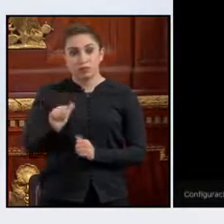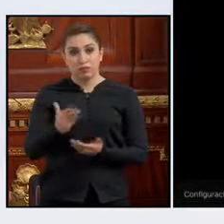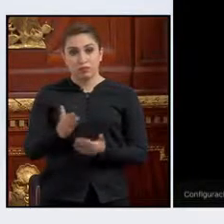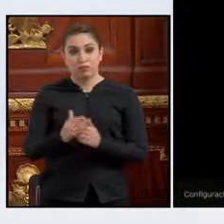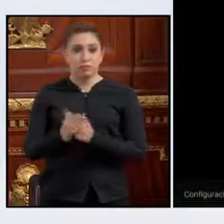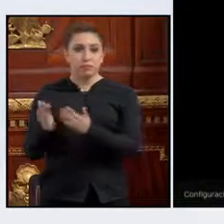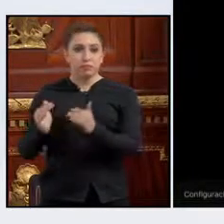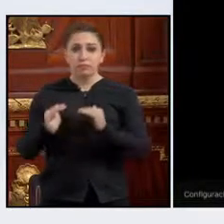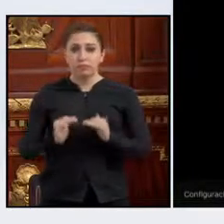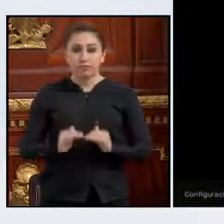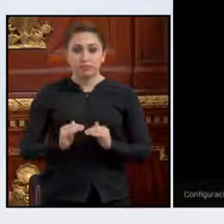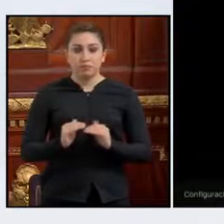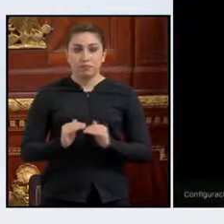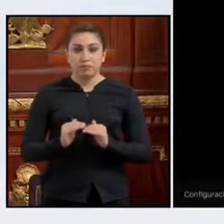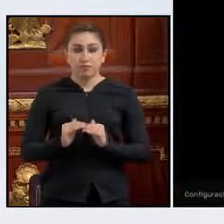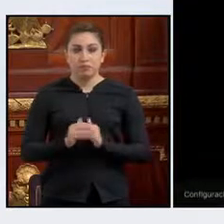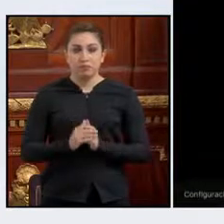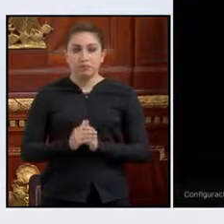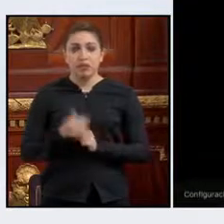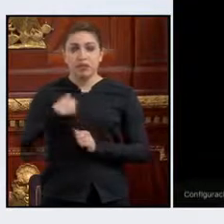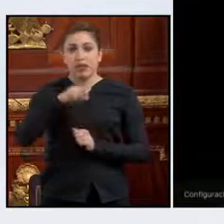Ayala Yuri. Marta Ávila, presente.